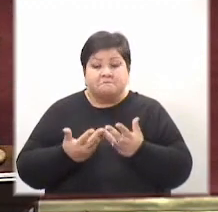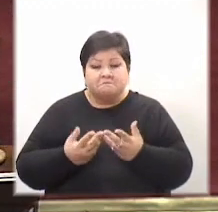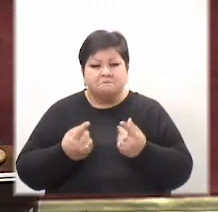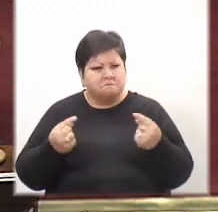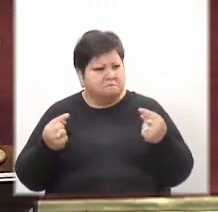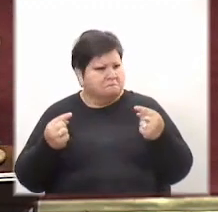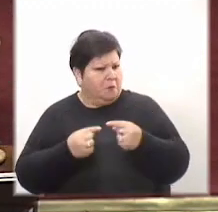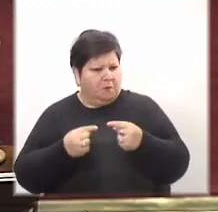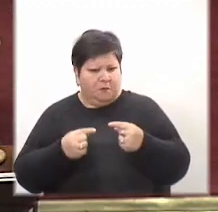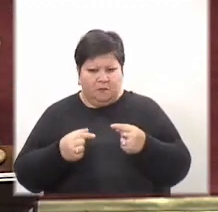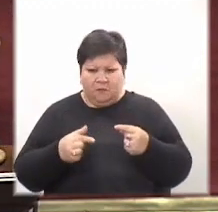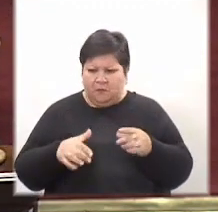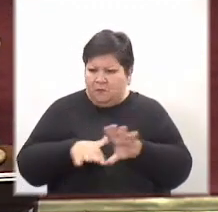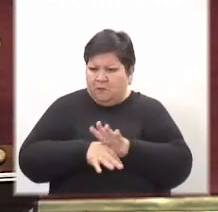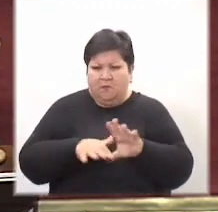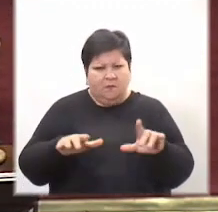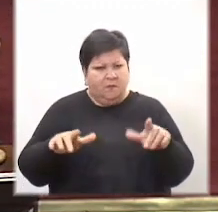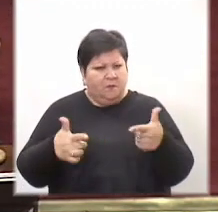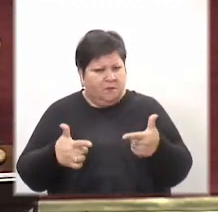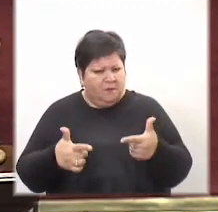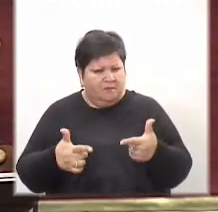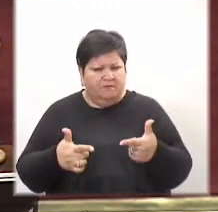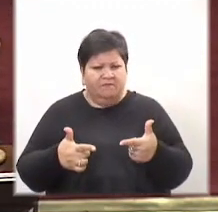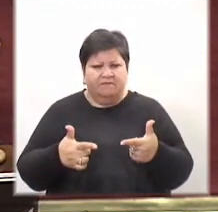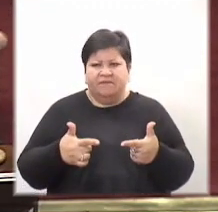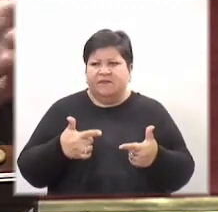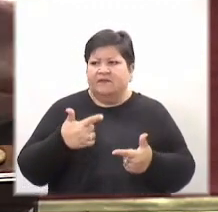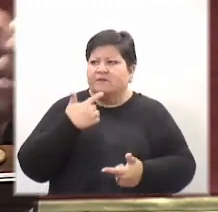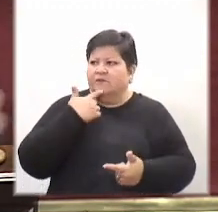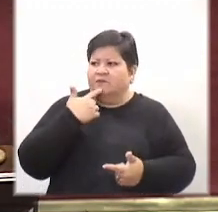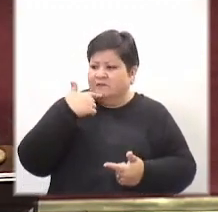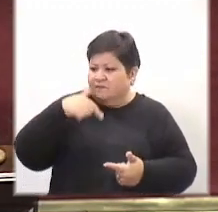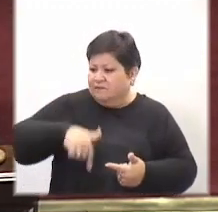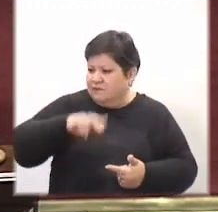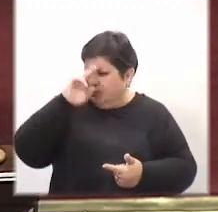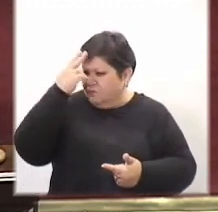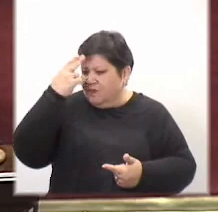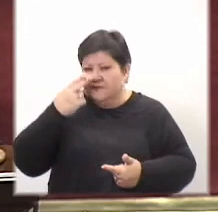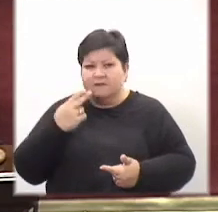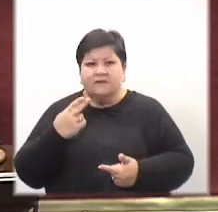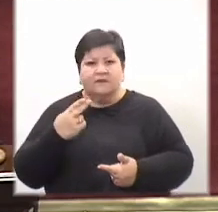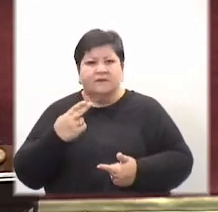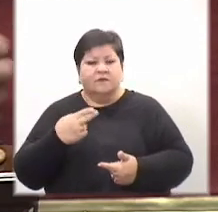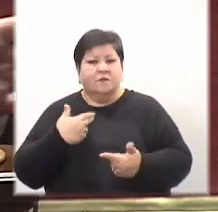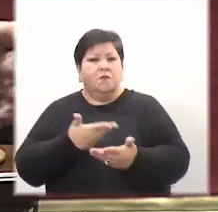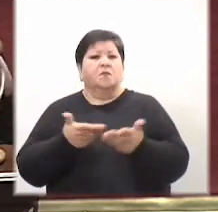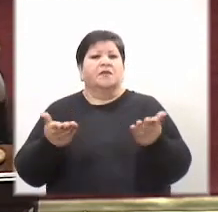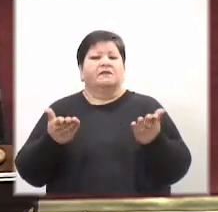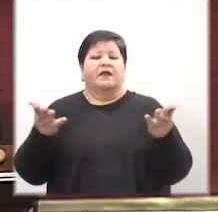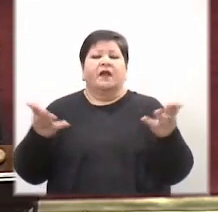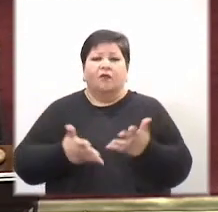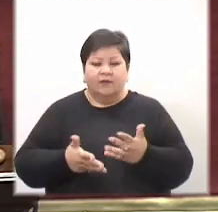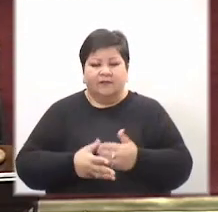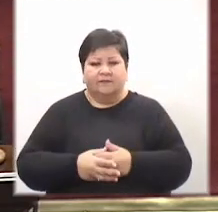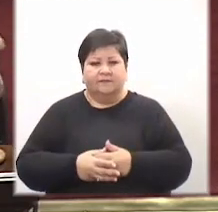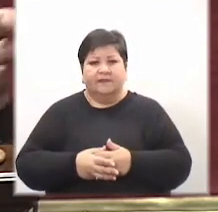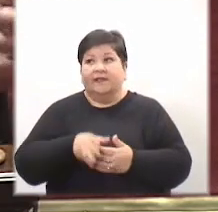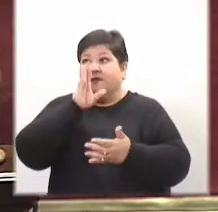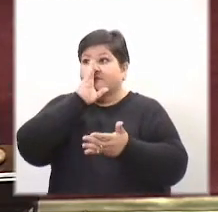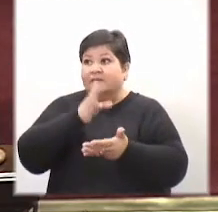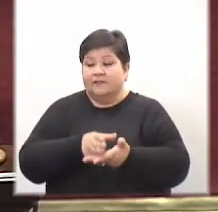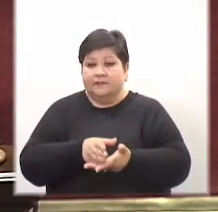más incoherencia y demagogia en la política de este país como está demostrada aquí.